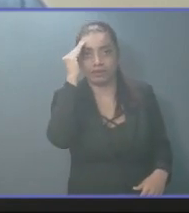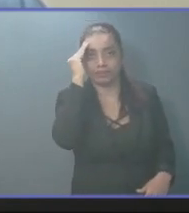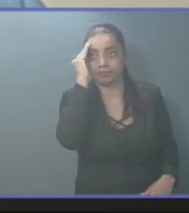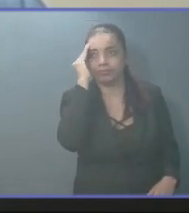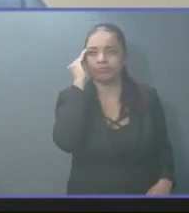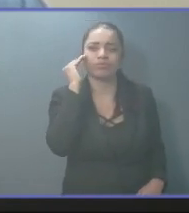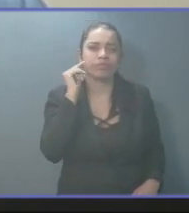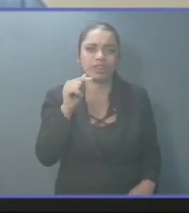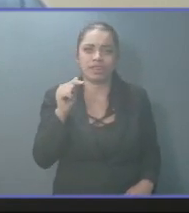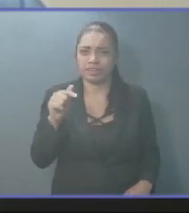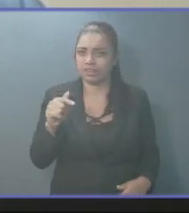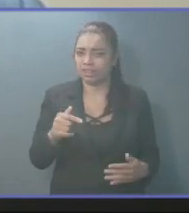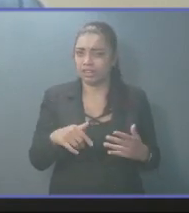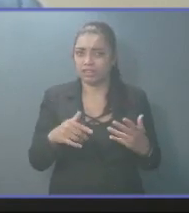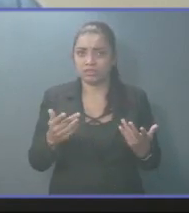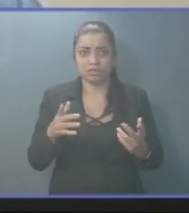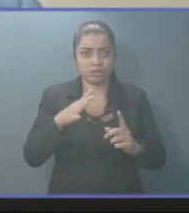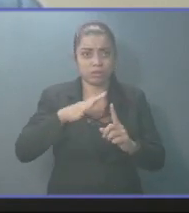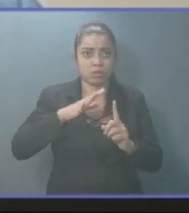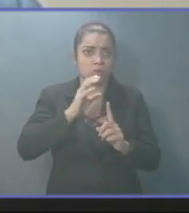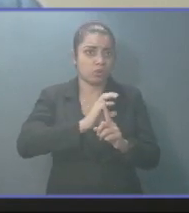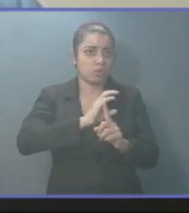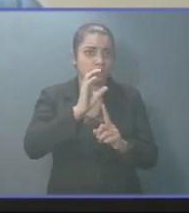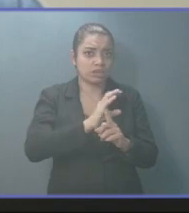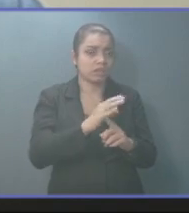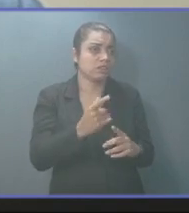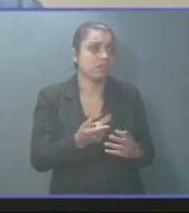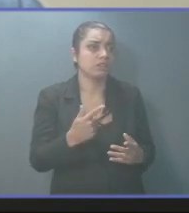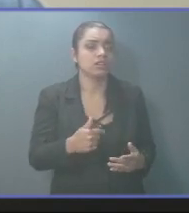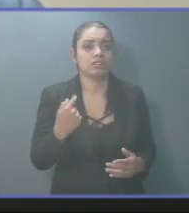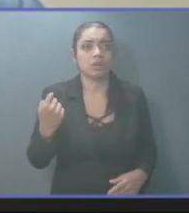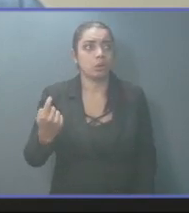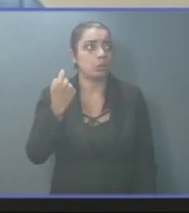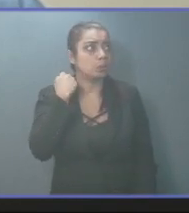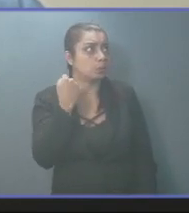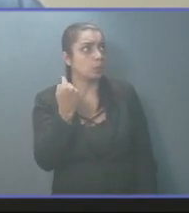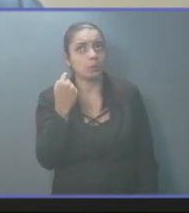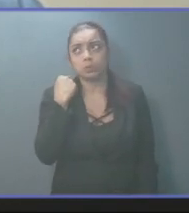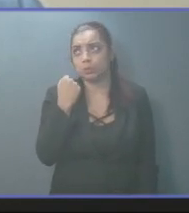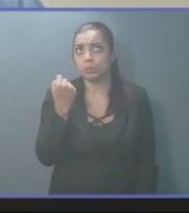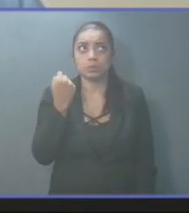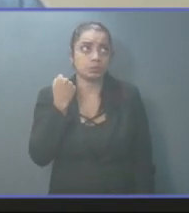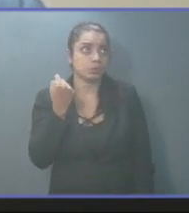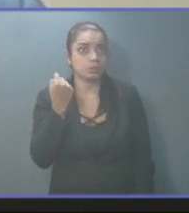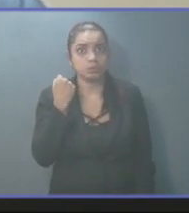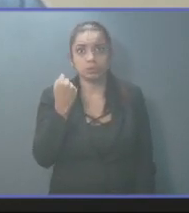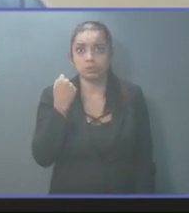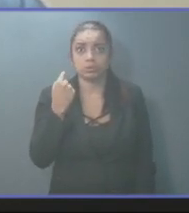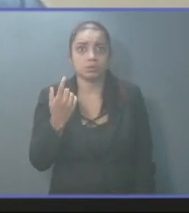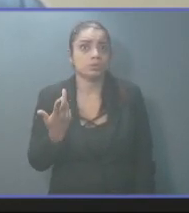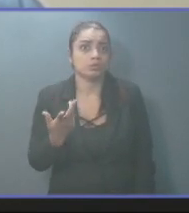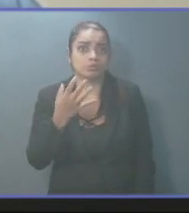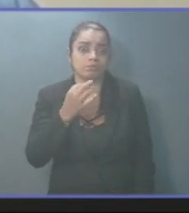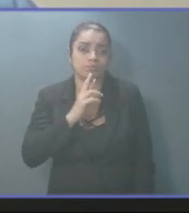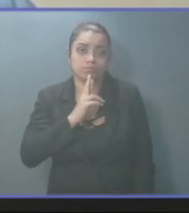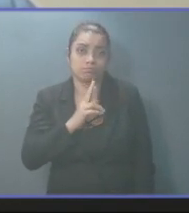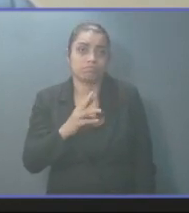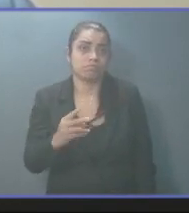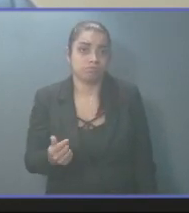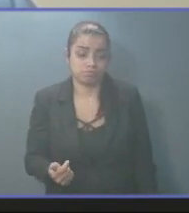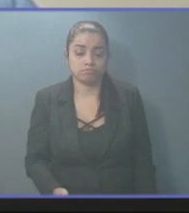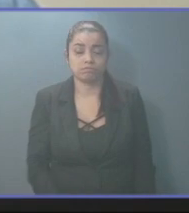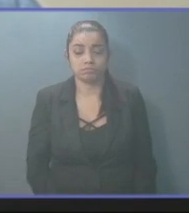y hay una conducta repetitiva de evadir y evadir la respuesta